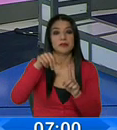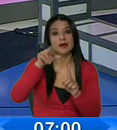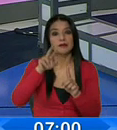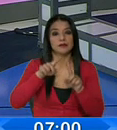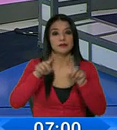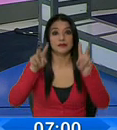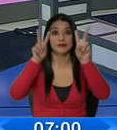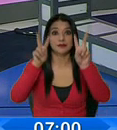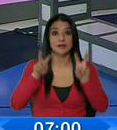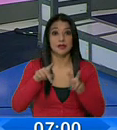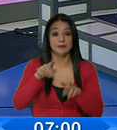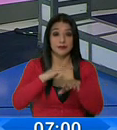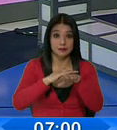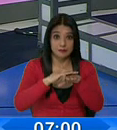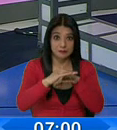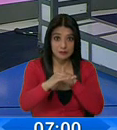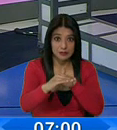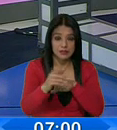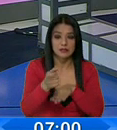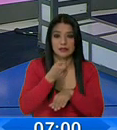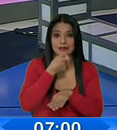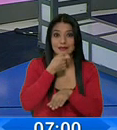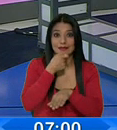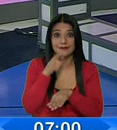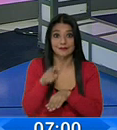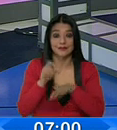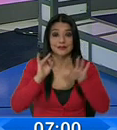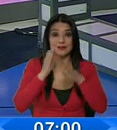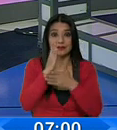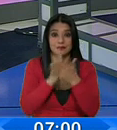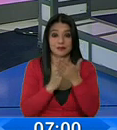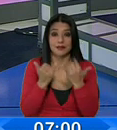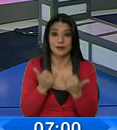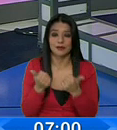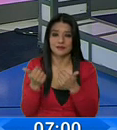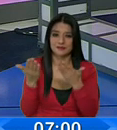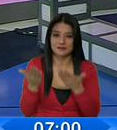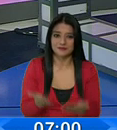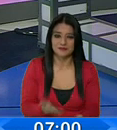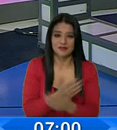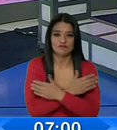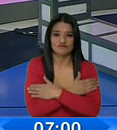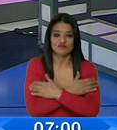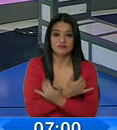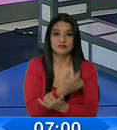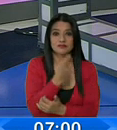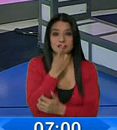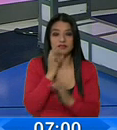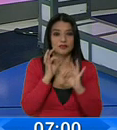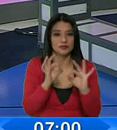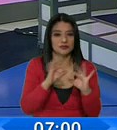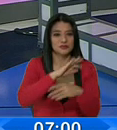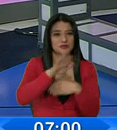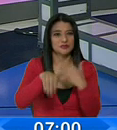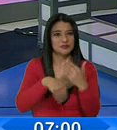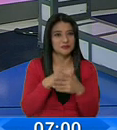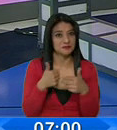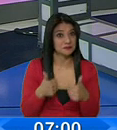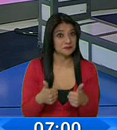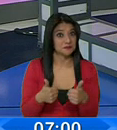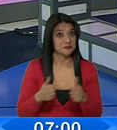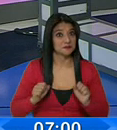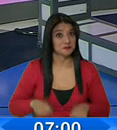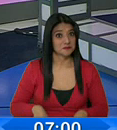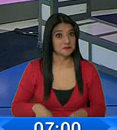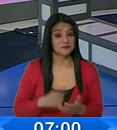Desde ya les estamos invitando y sobre todo darles apertura con un abrazo enorme para que el desayuno y el día, Ali, sea un día de esos, una